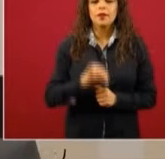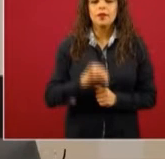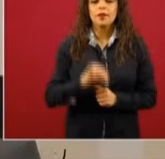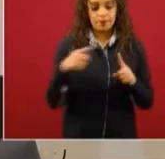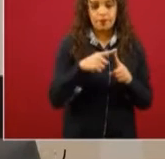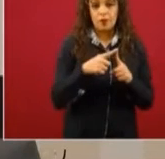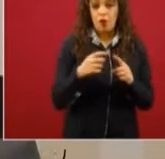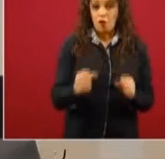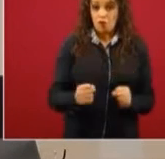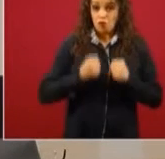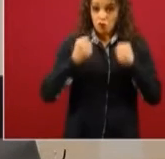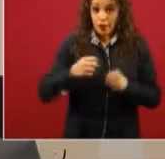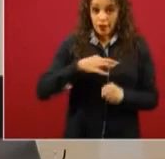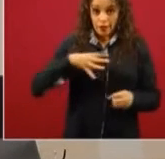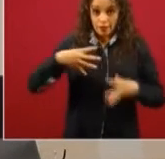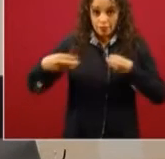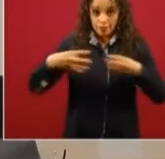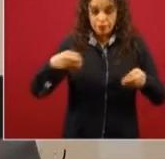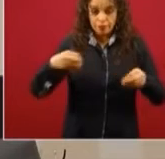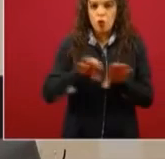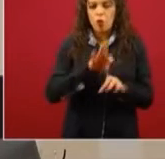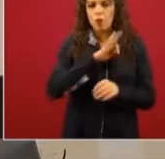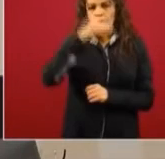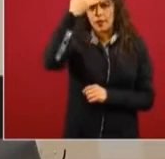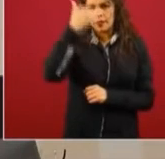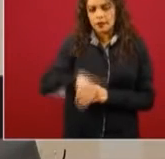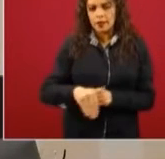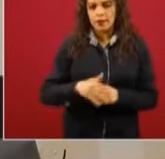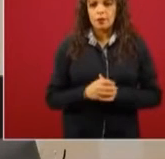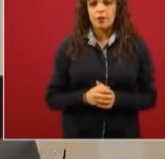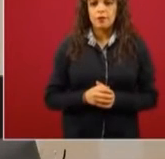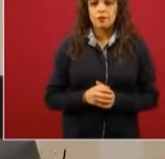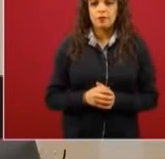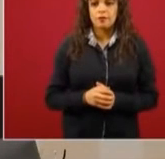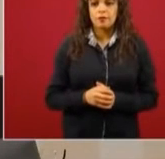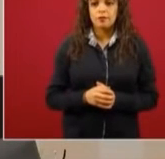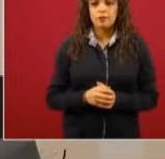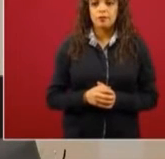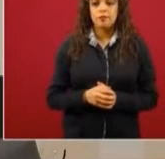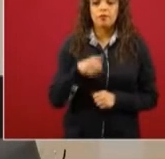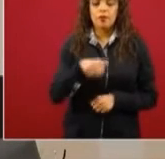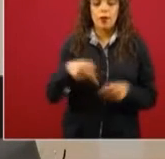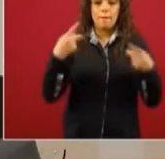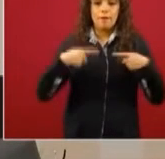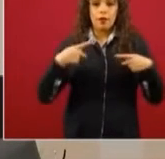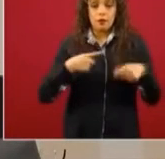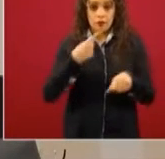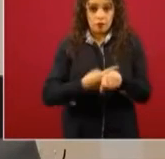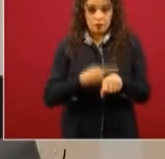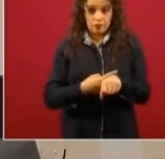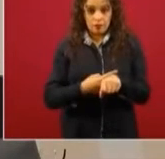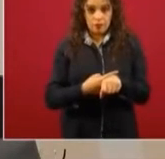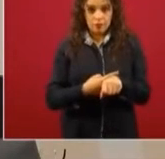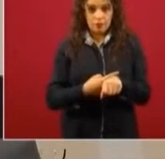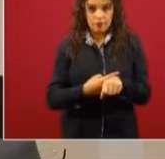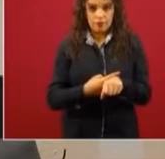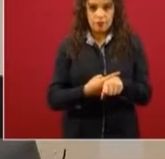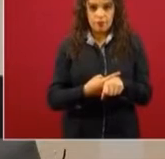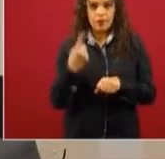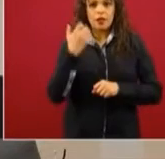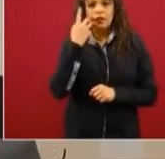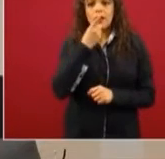una conferencia al día de información en donde repetida y sistemáticamente se nos dice que hemos llegado a la cima de la campana.